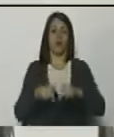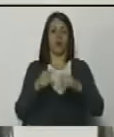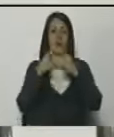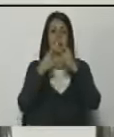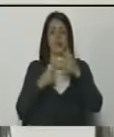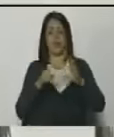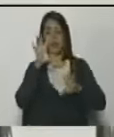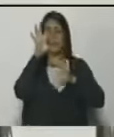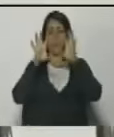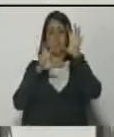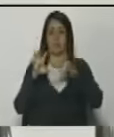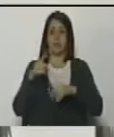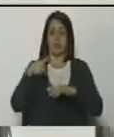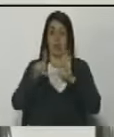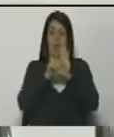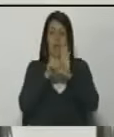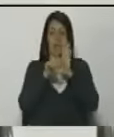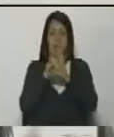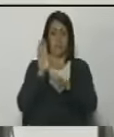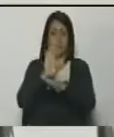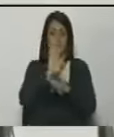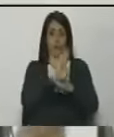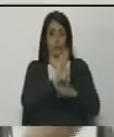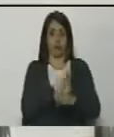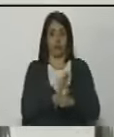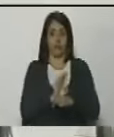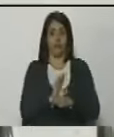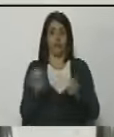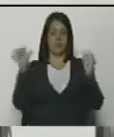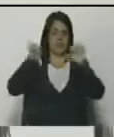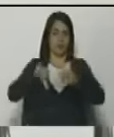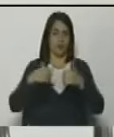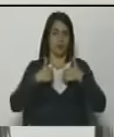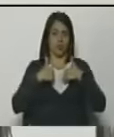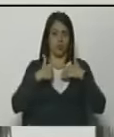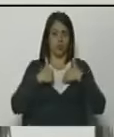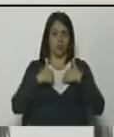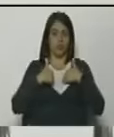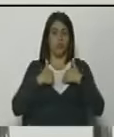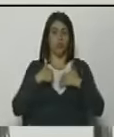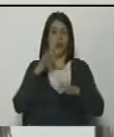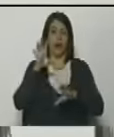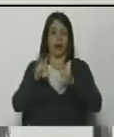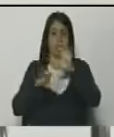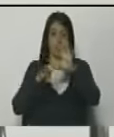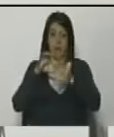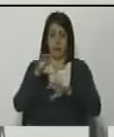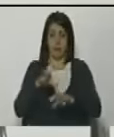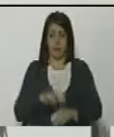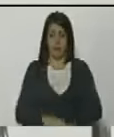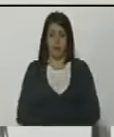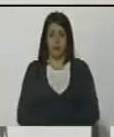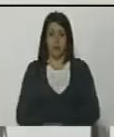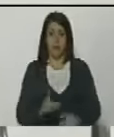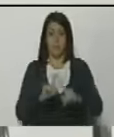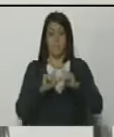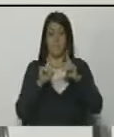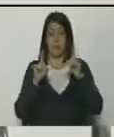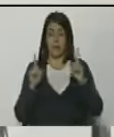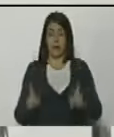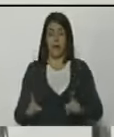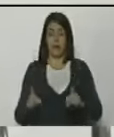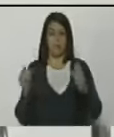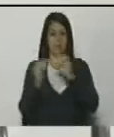los países que tienen leyes que protegen de daños y sufrimientos innecesarios a los animales. Sin embargo,